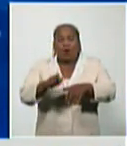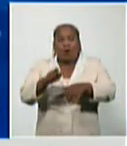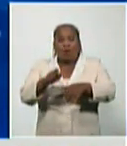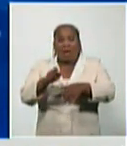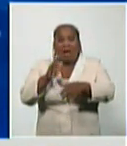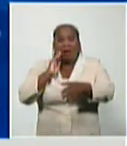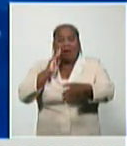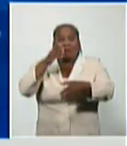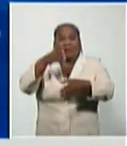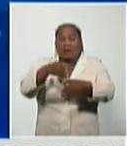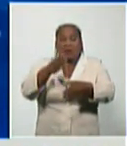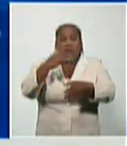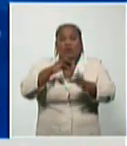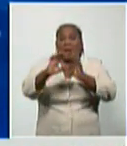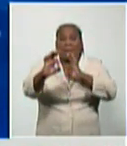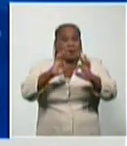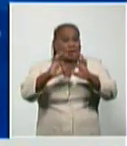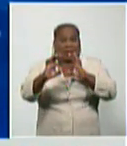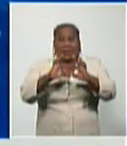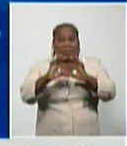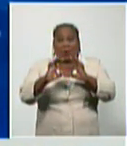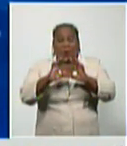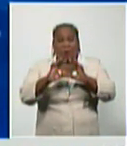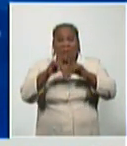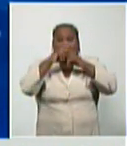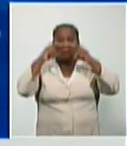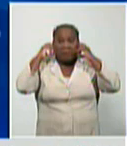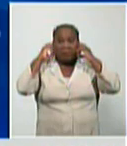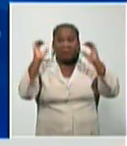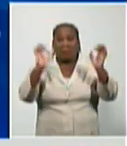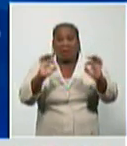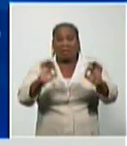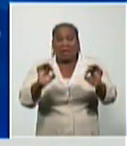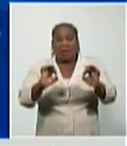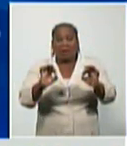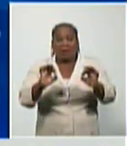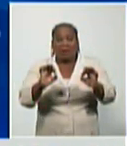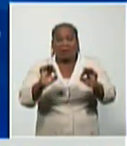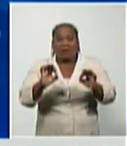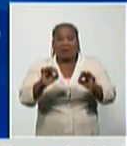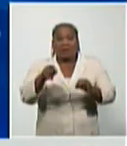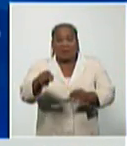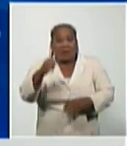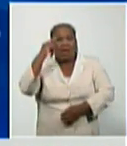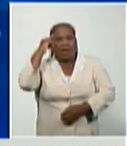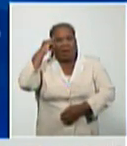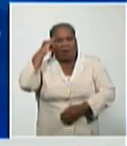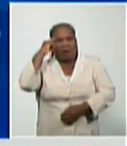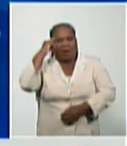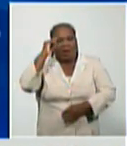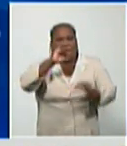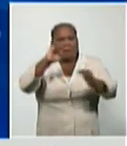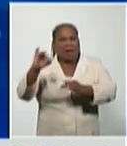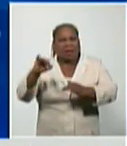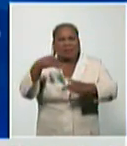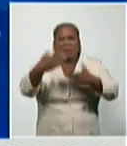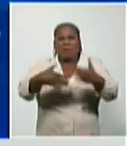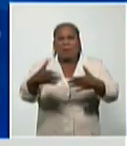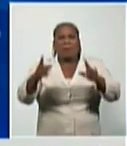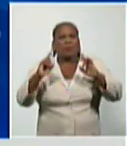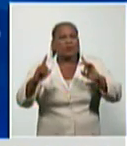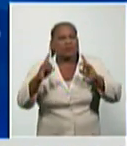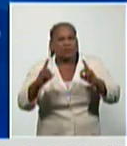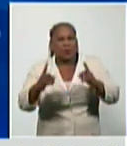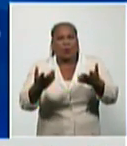protegen, y realmente uno dice, bueno, ¿y qué recogeremos? Además de los aspectos políticos que ya